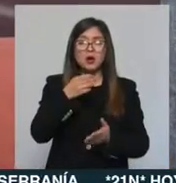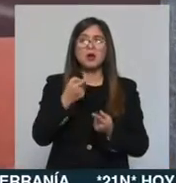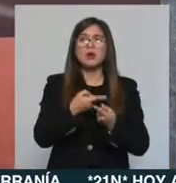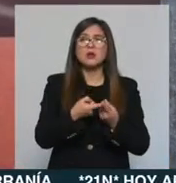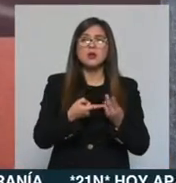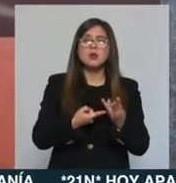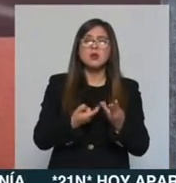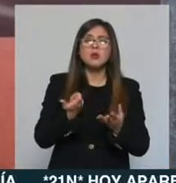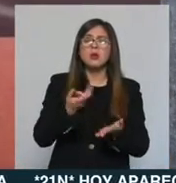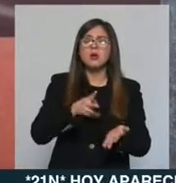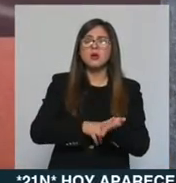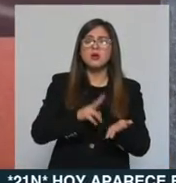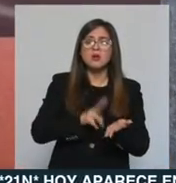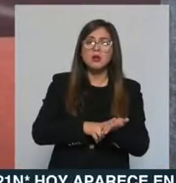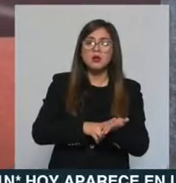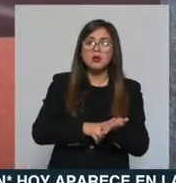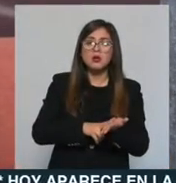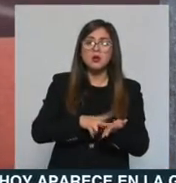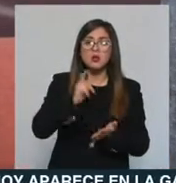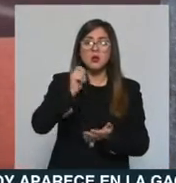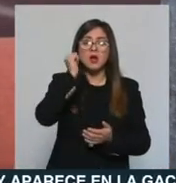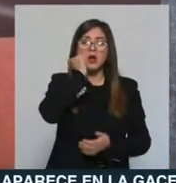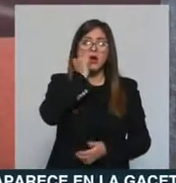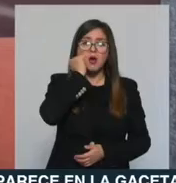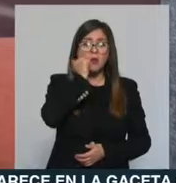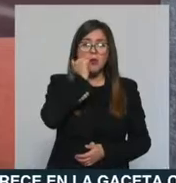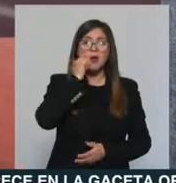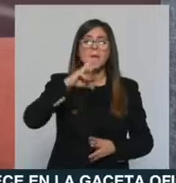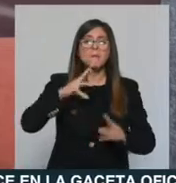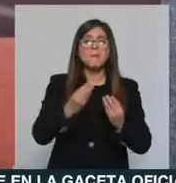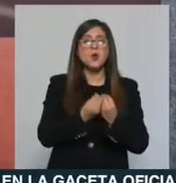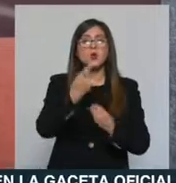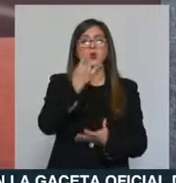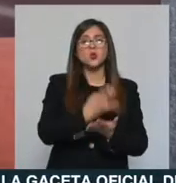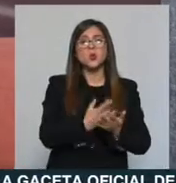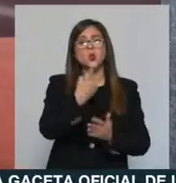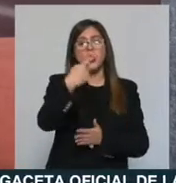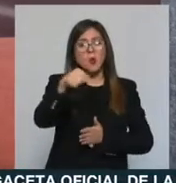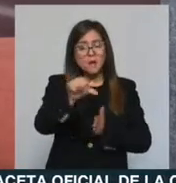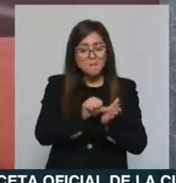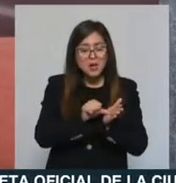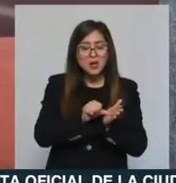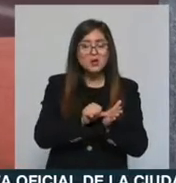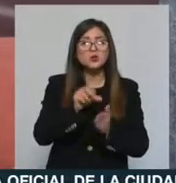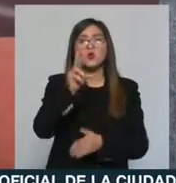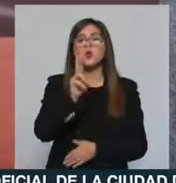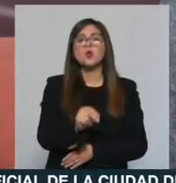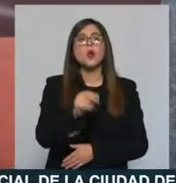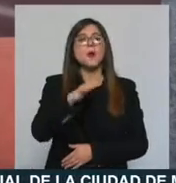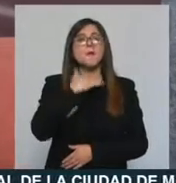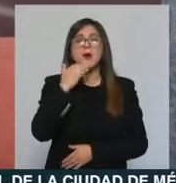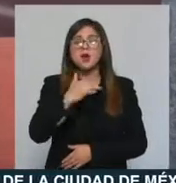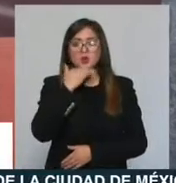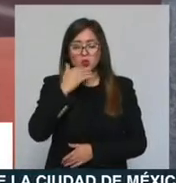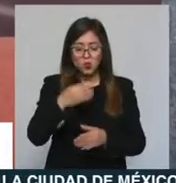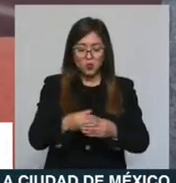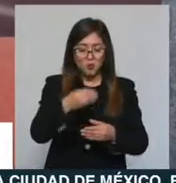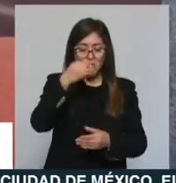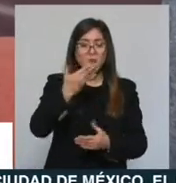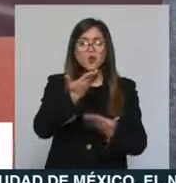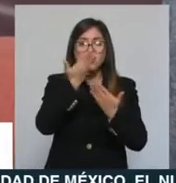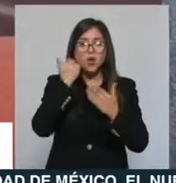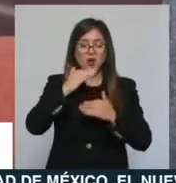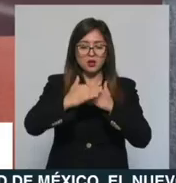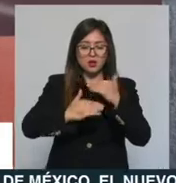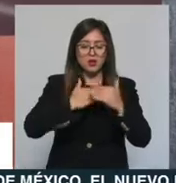cuentas, finalmente un jabón de estos puede rendirte por un mes, no estás generando basura, no viene envuelto en